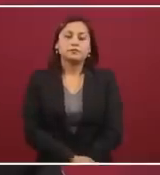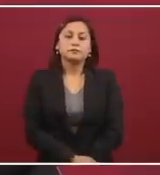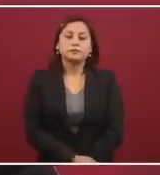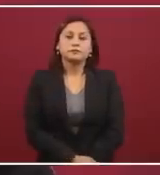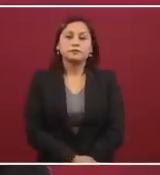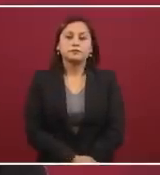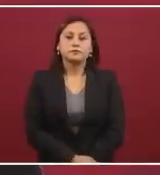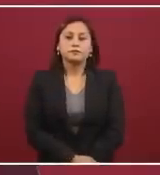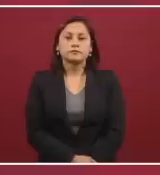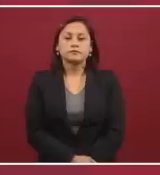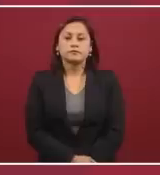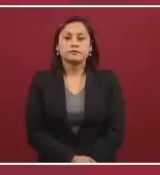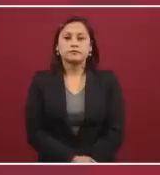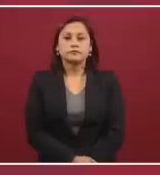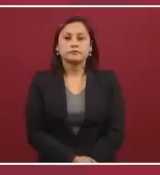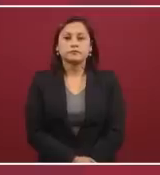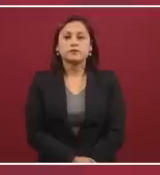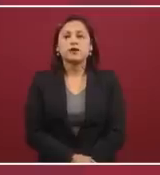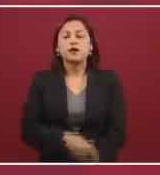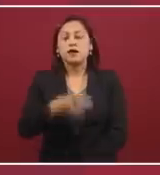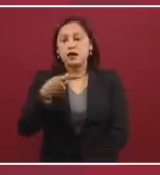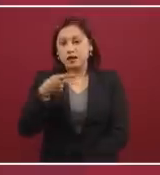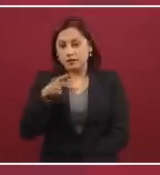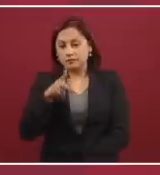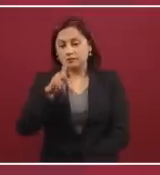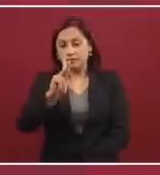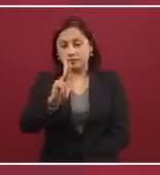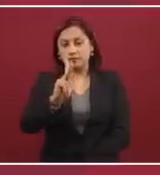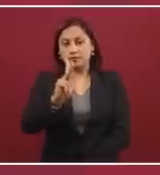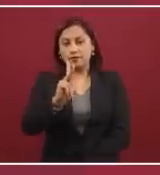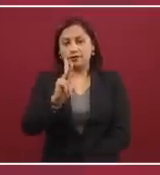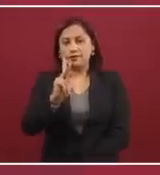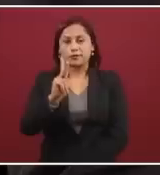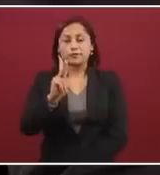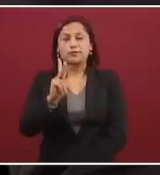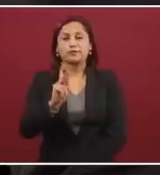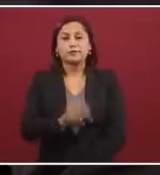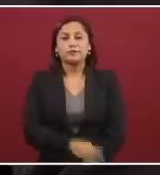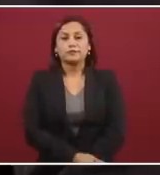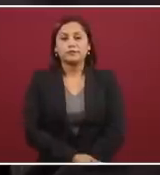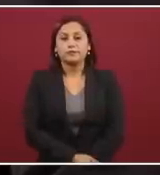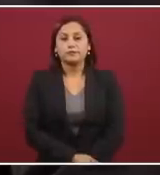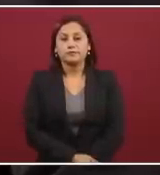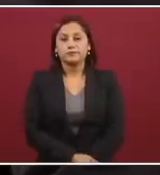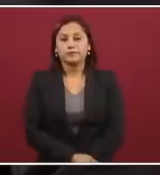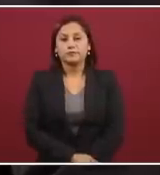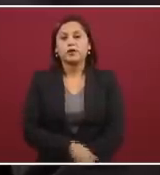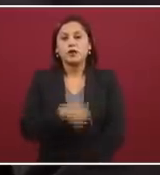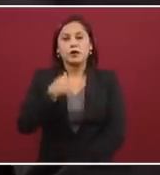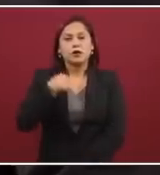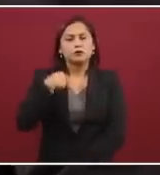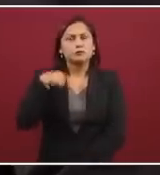en todos los casos eso es lo que yo sí